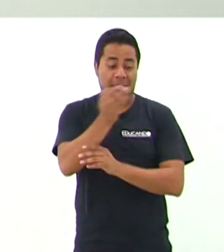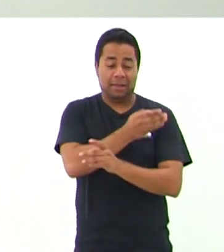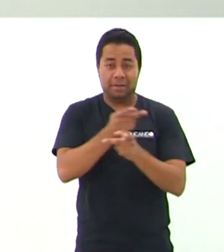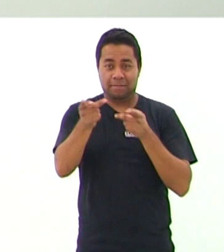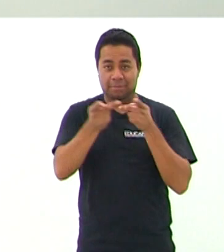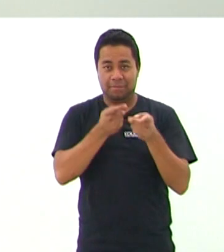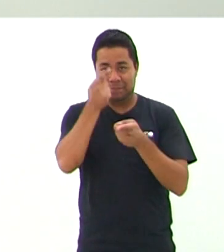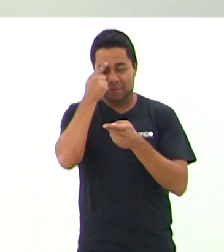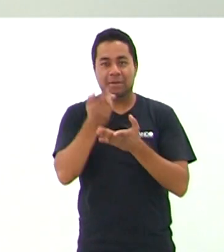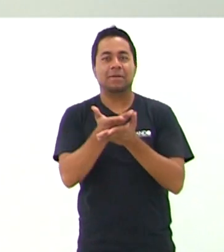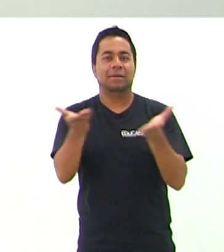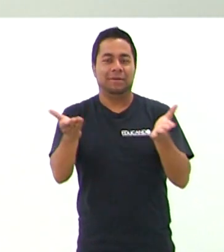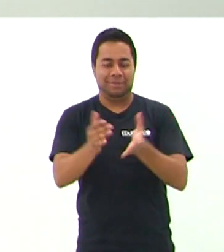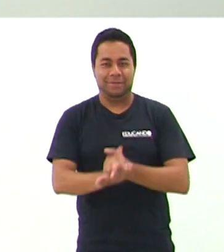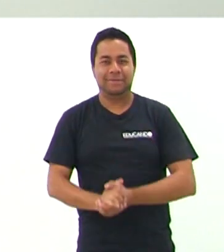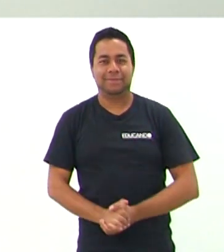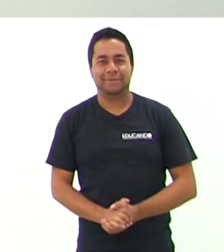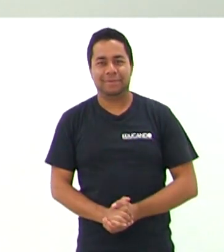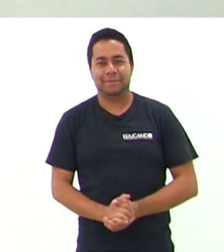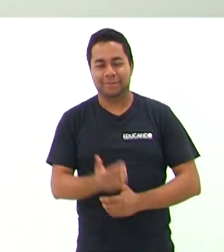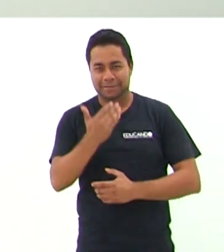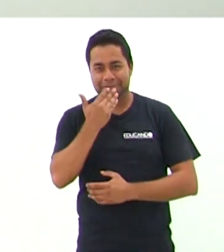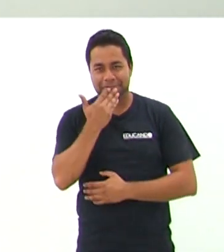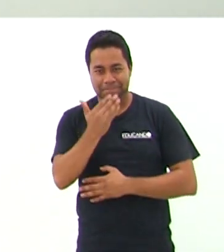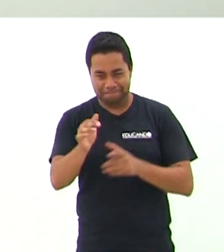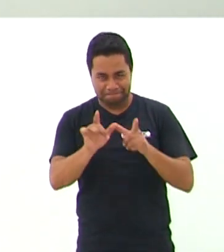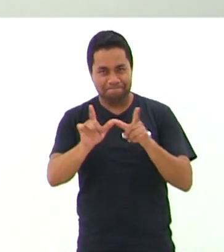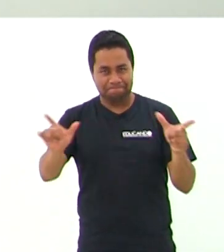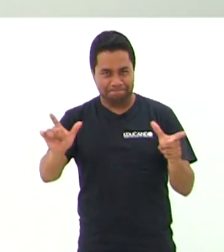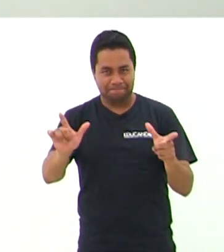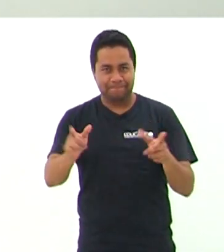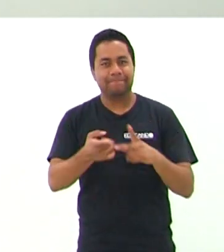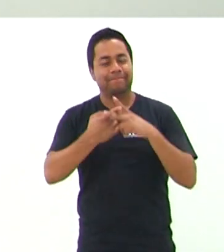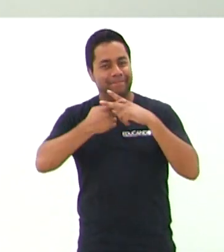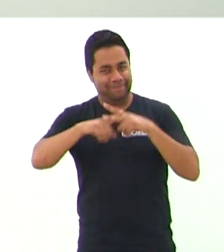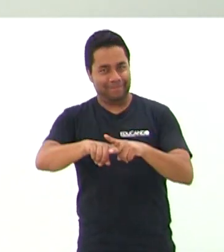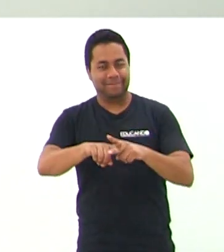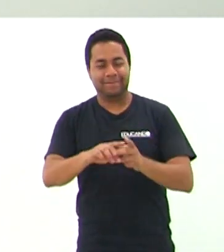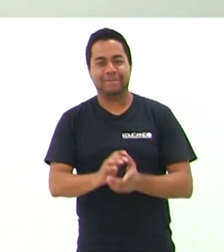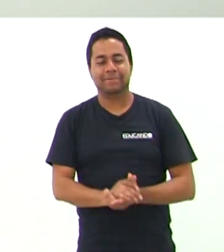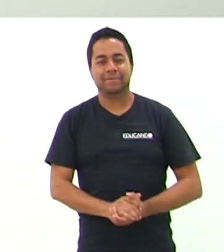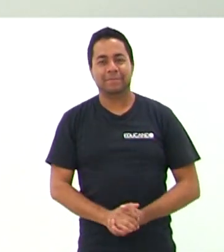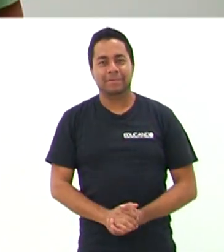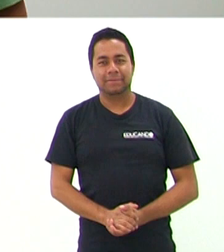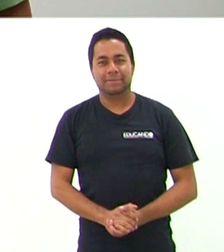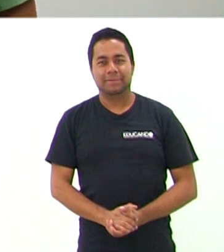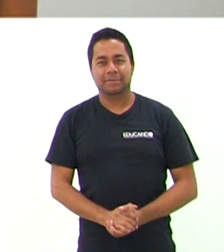hemos preparado para ustedes. ¿Están listos? Comenzamos.